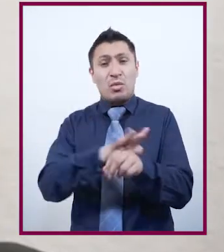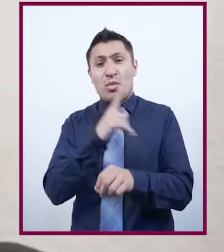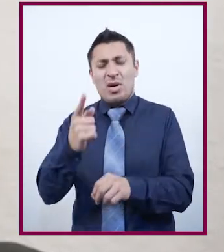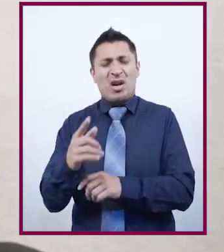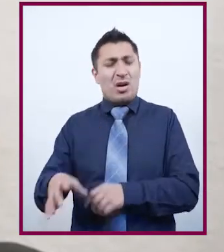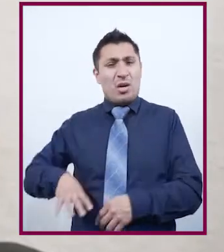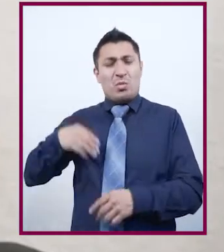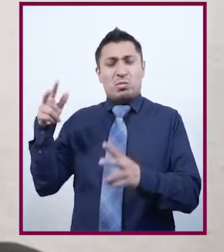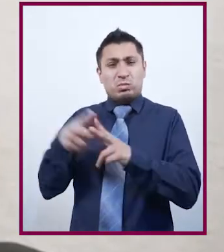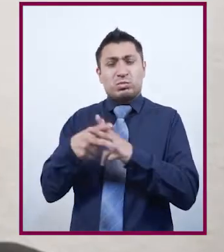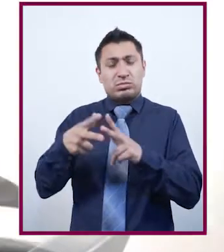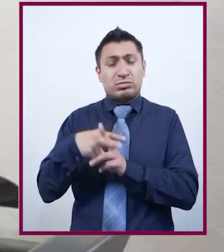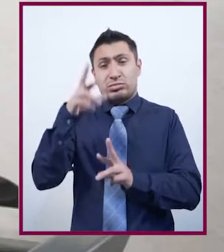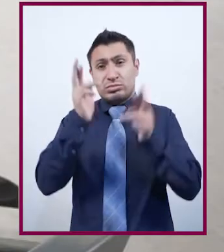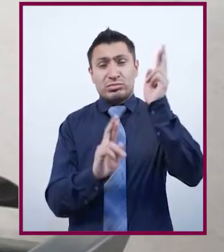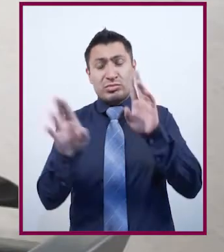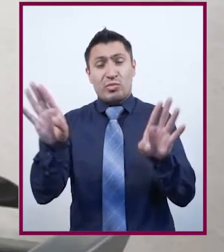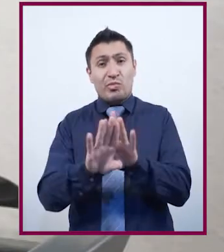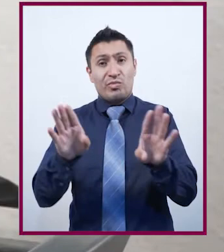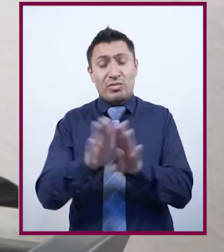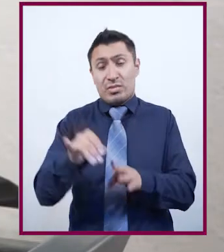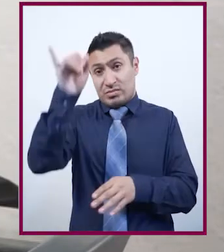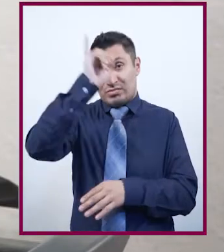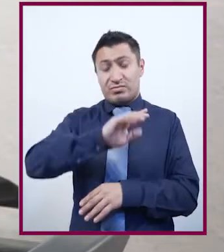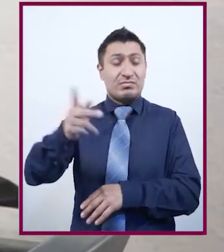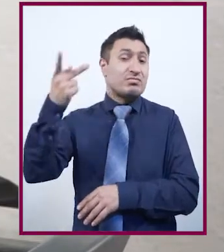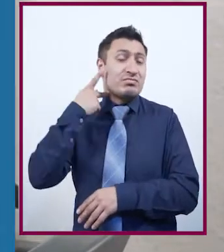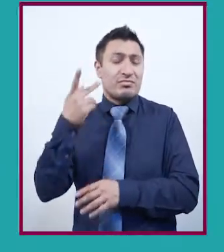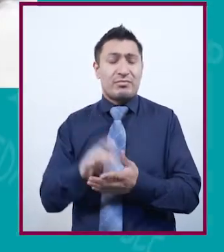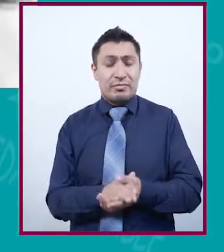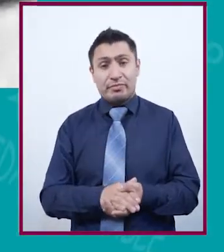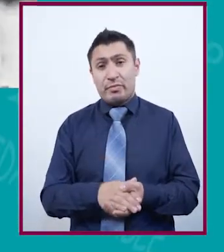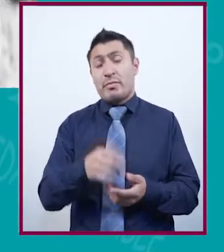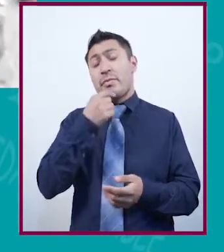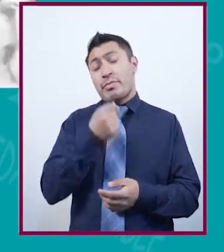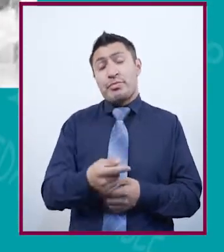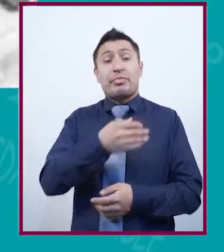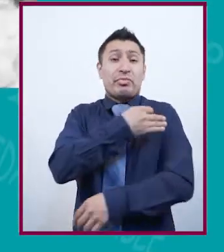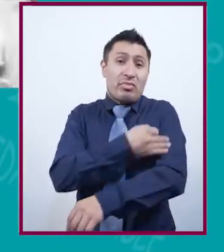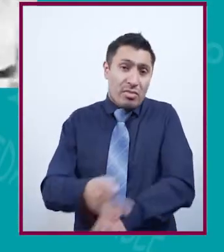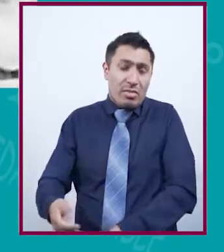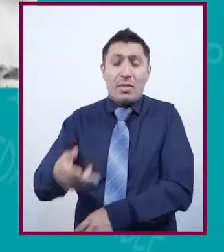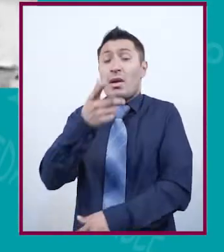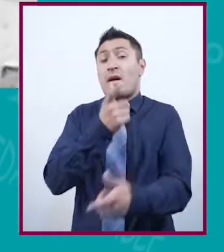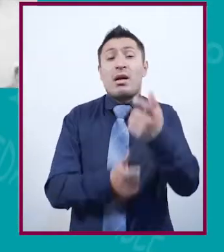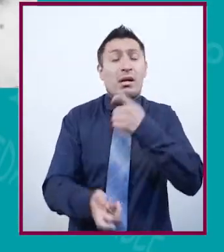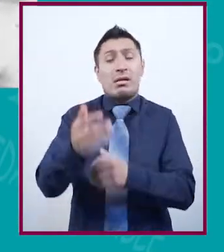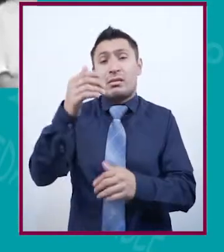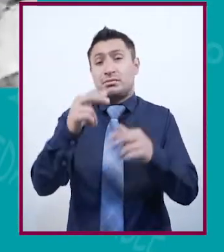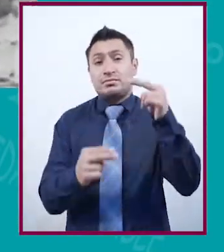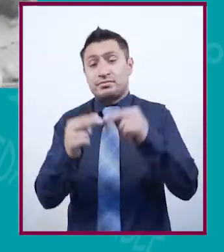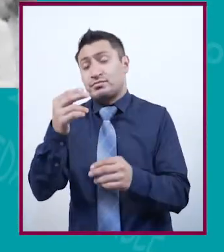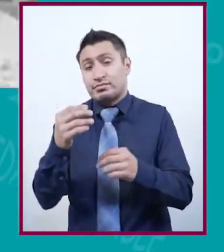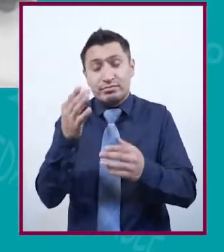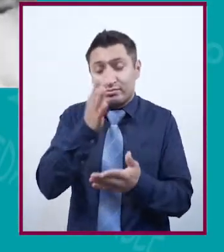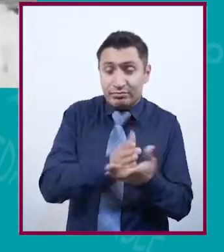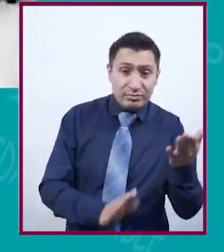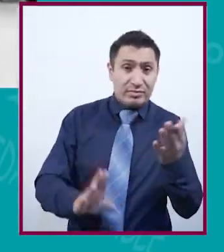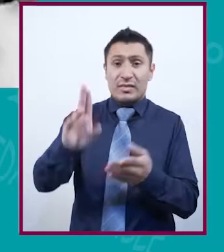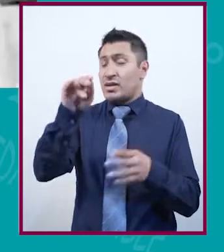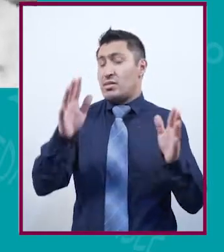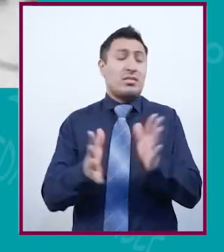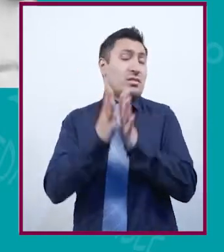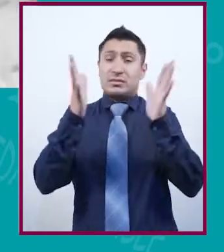de por qué se luchaba en la revolución, como la arbitrariedad de los jefes políticos. Los niños de las familias adineradas y de clase media